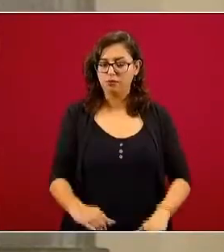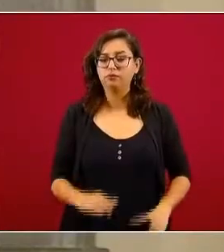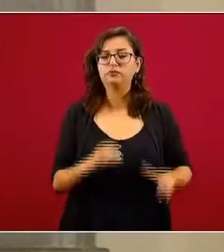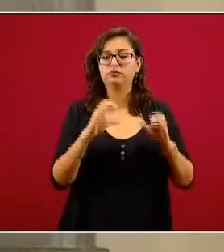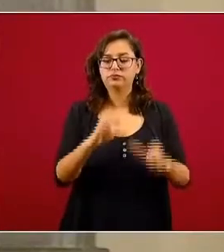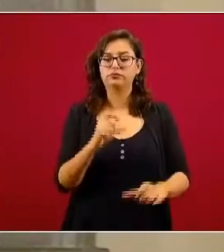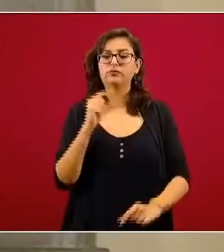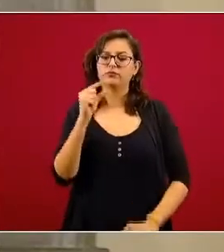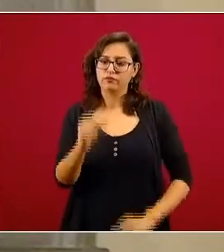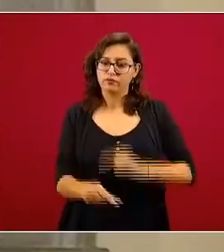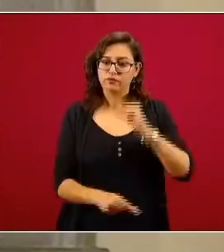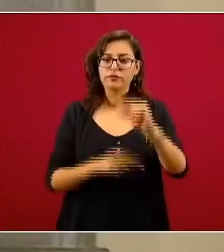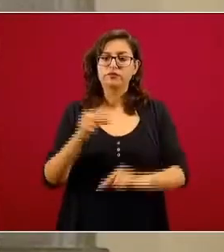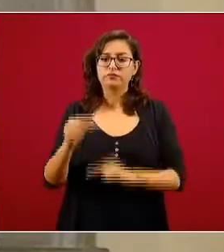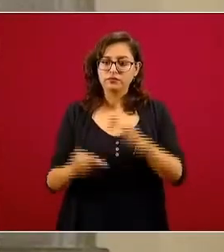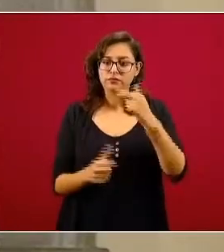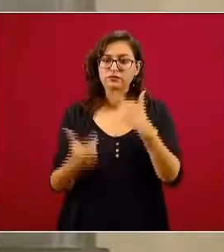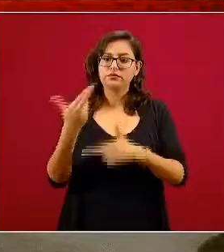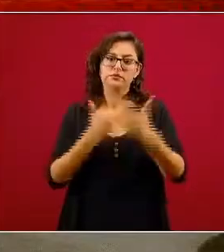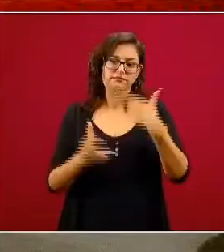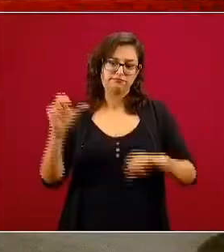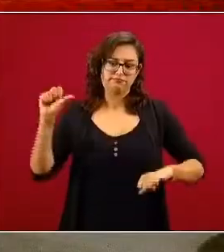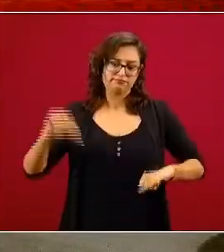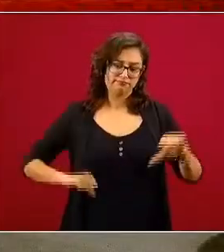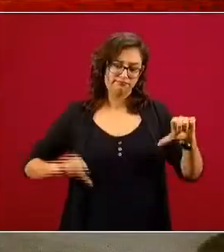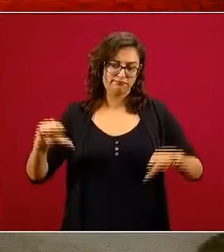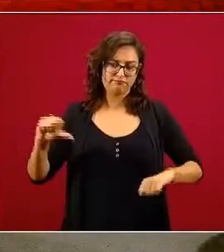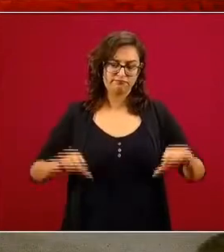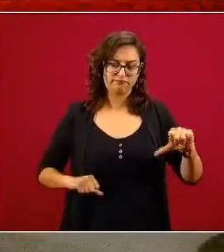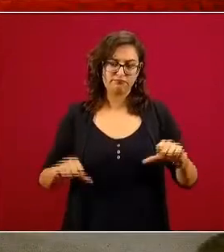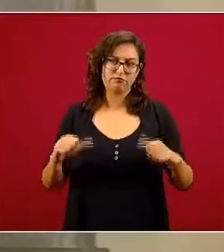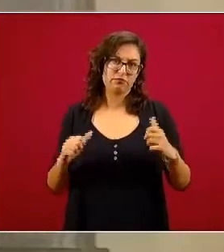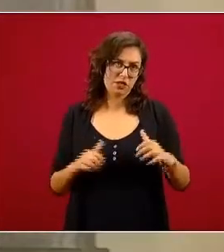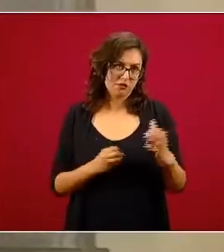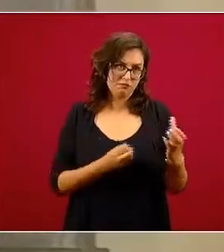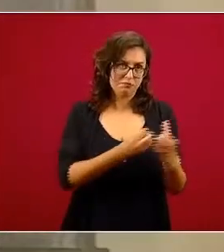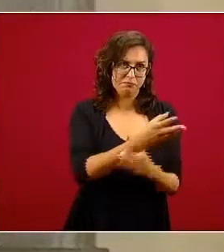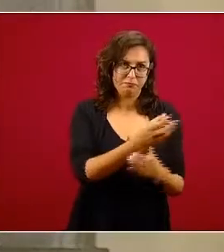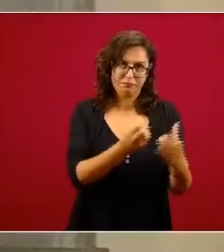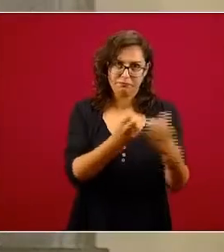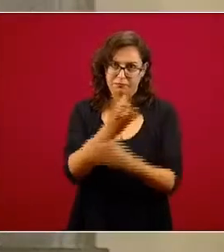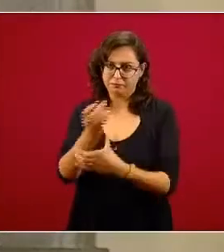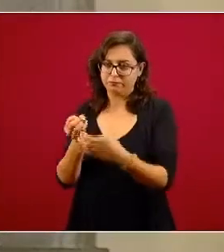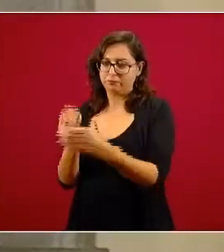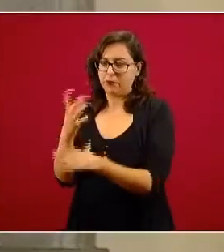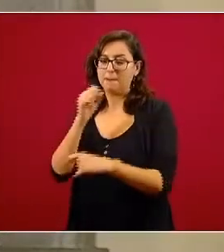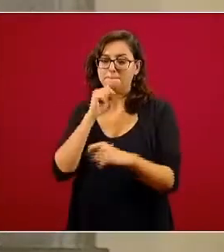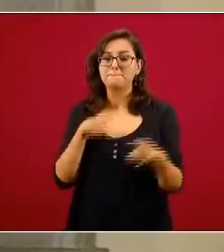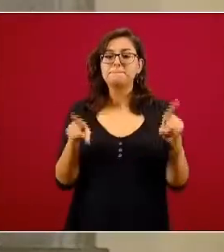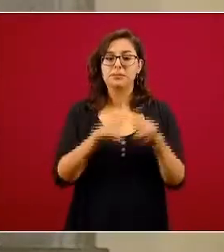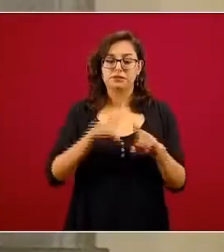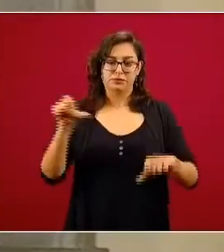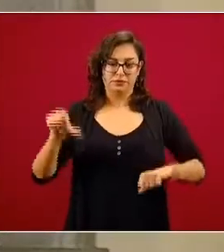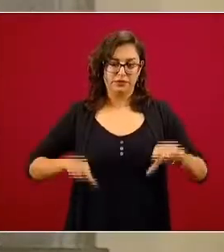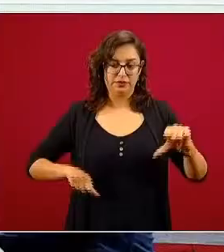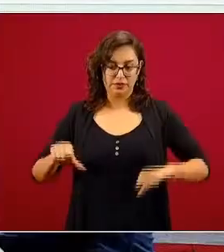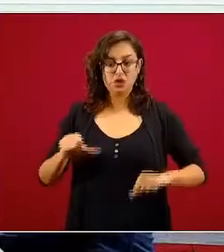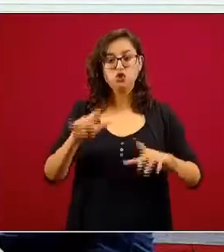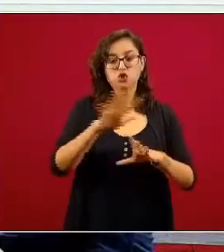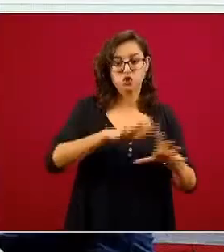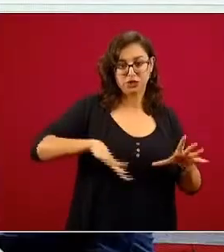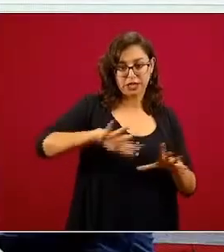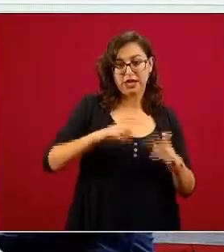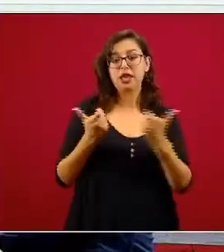volver lentamente a retomar las actividades en el espacio público y las actividades socioeconómicas, que también